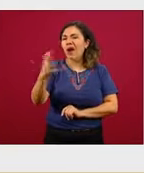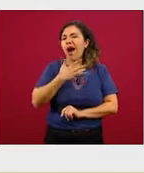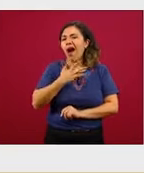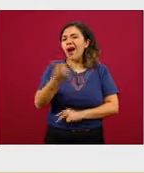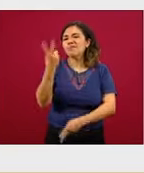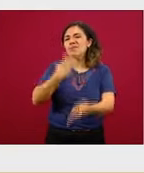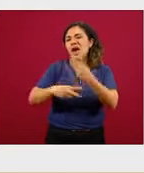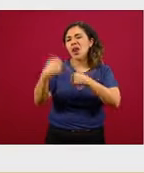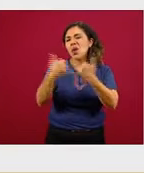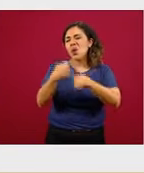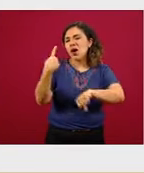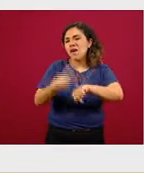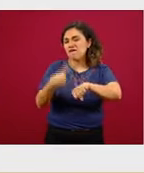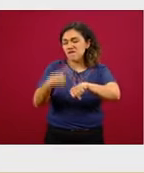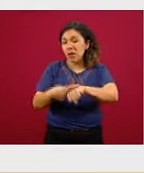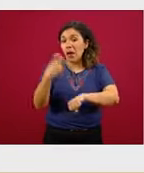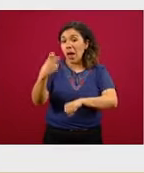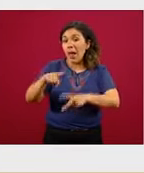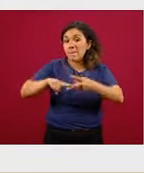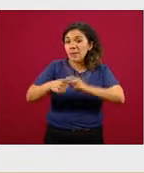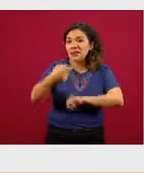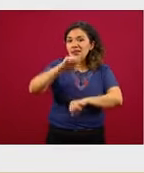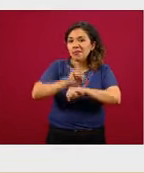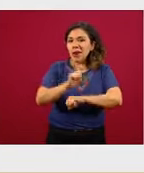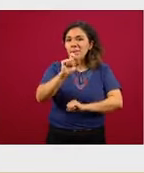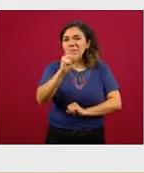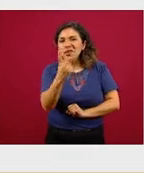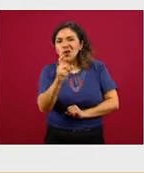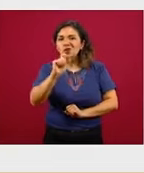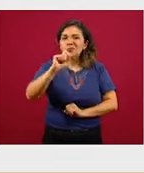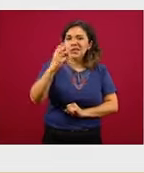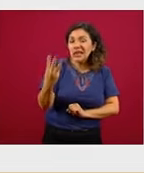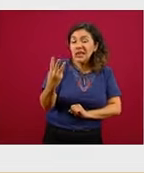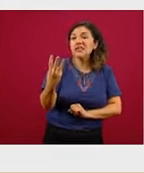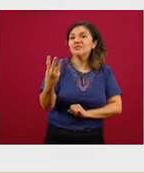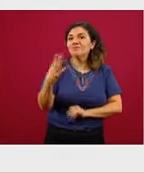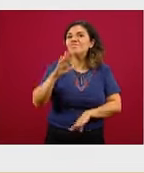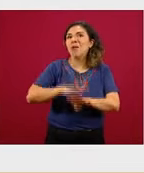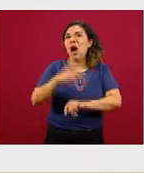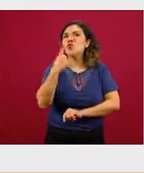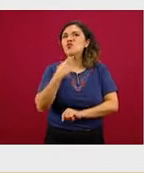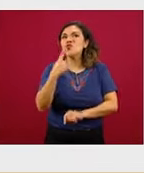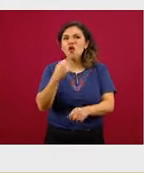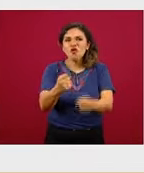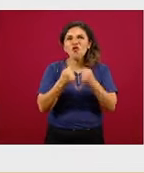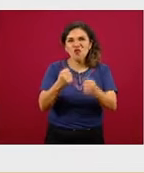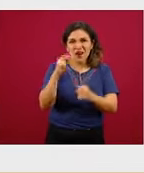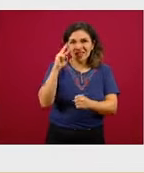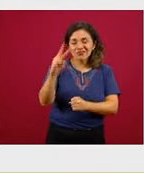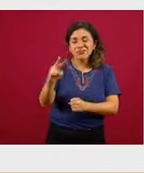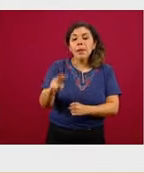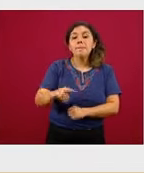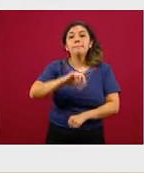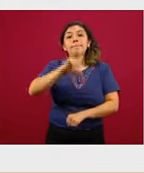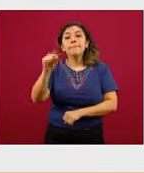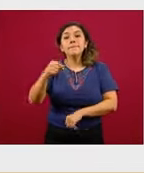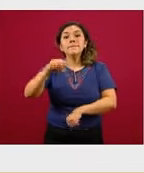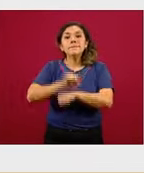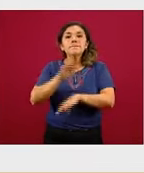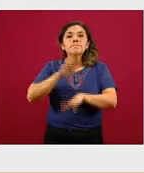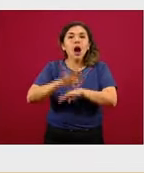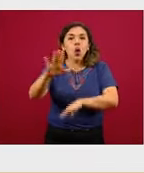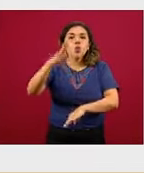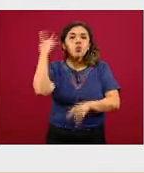municipios de la entidad. Aquí empezamos a ver en la semana 22, 23 ya rojos más intensos, y aquí empieza la